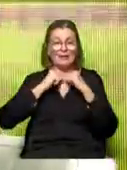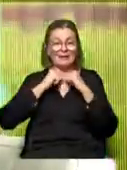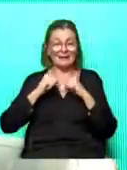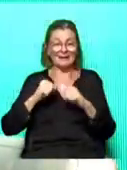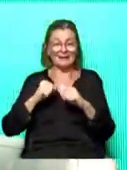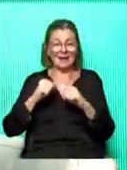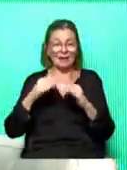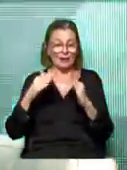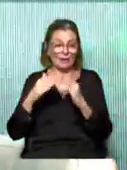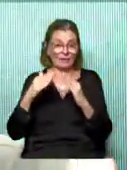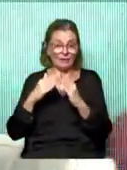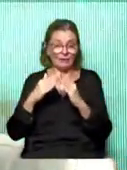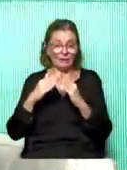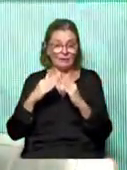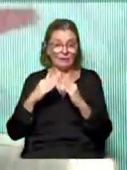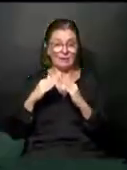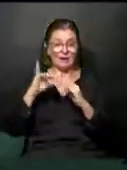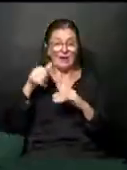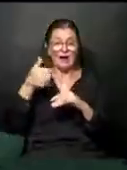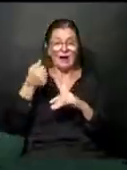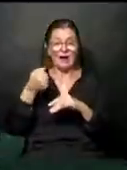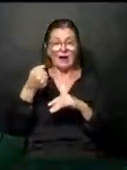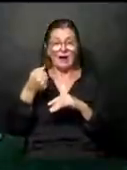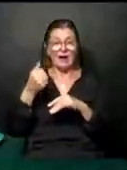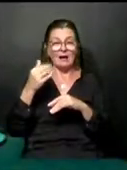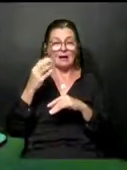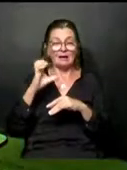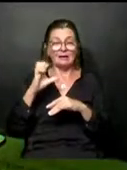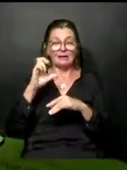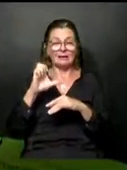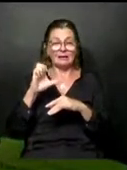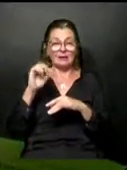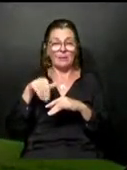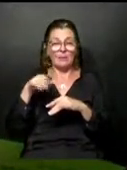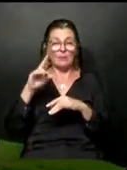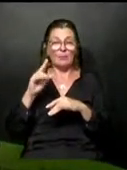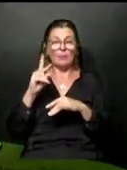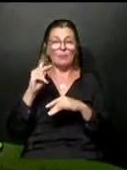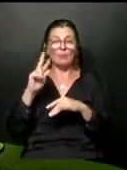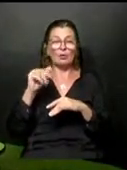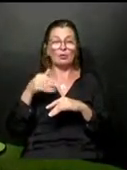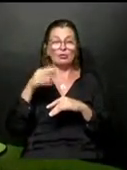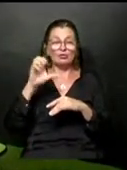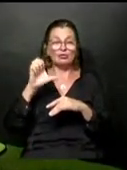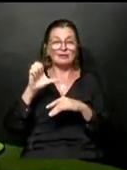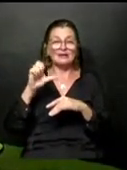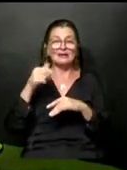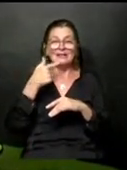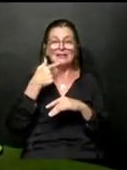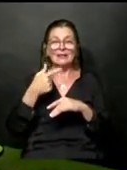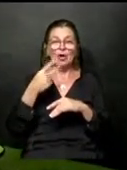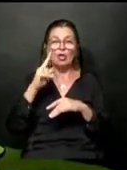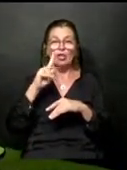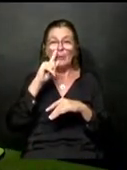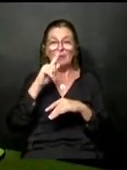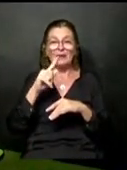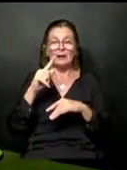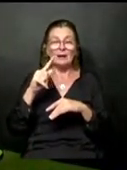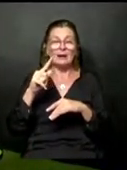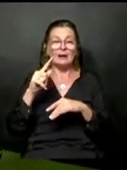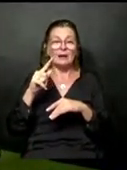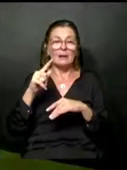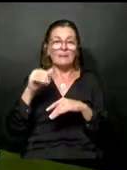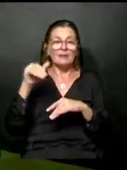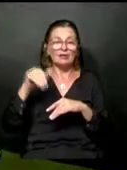de Vivienda, Hackenbrück, dijo que se necesitaban para resolver el problema de los asentamientos 2.000 millones de dólares. Le dieron